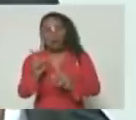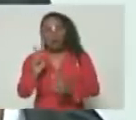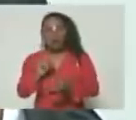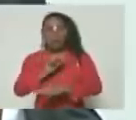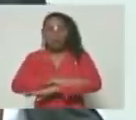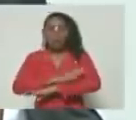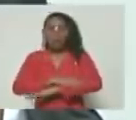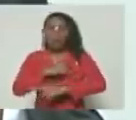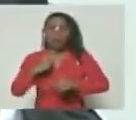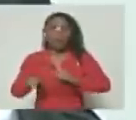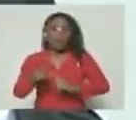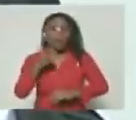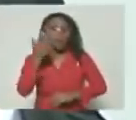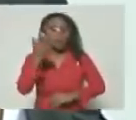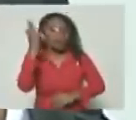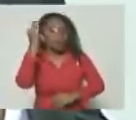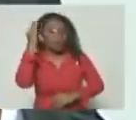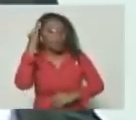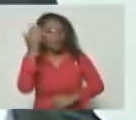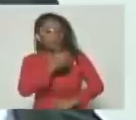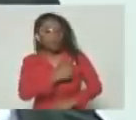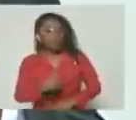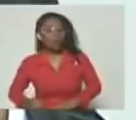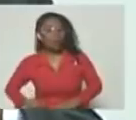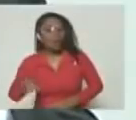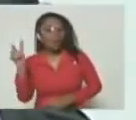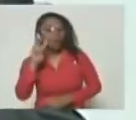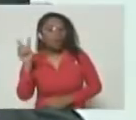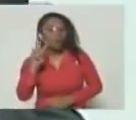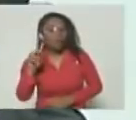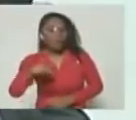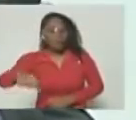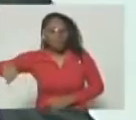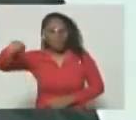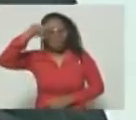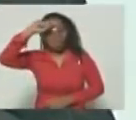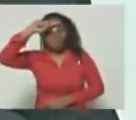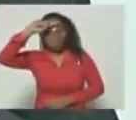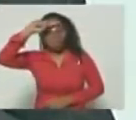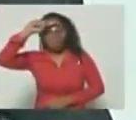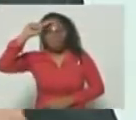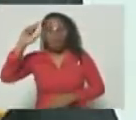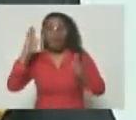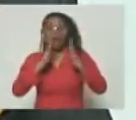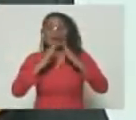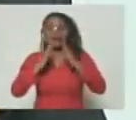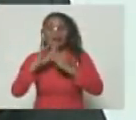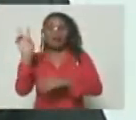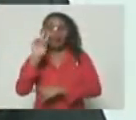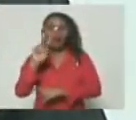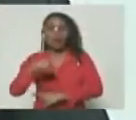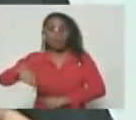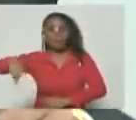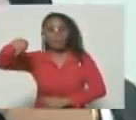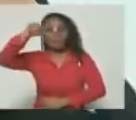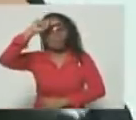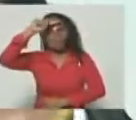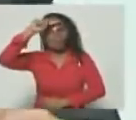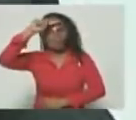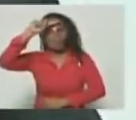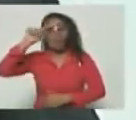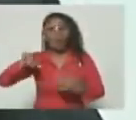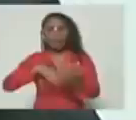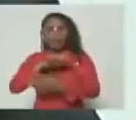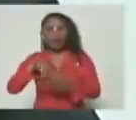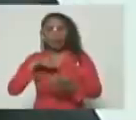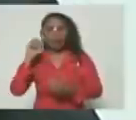Pero usted sabe, presidente, que Venezuela está molesta, que en los hogares venezolanos hay molestia. El problema de la